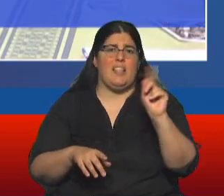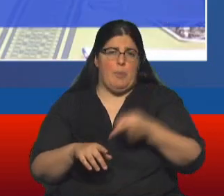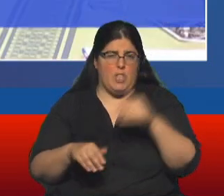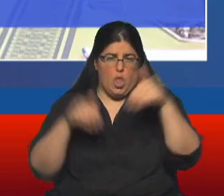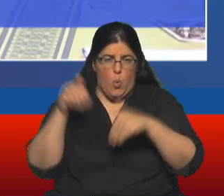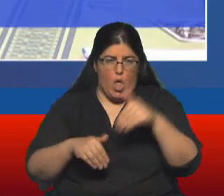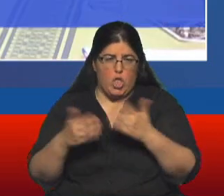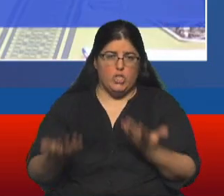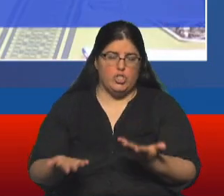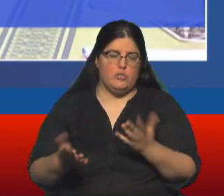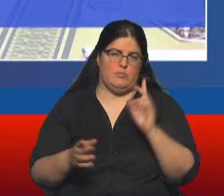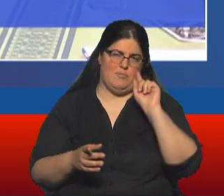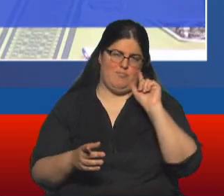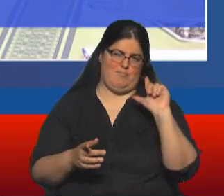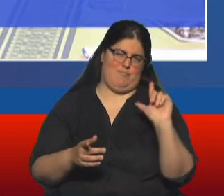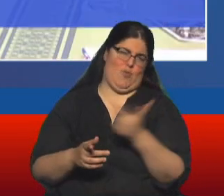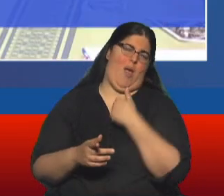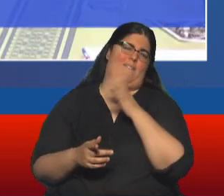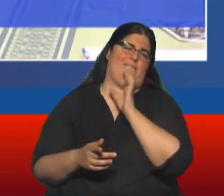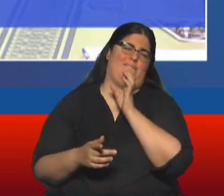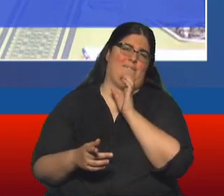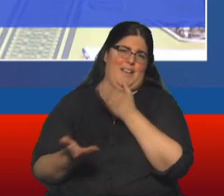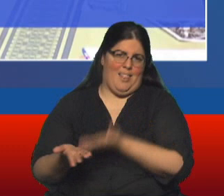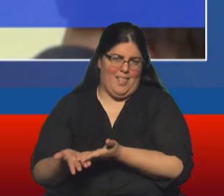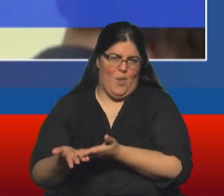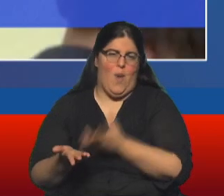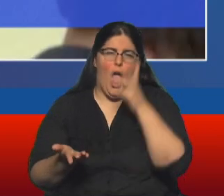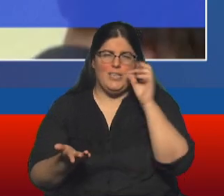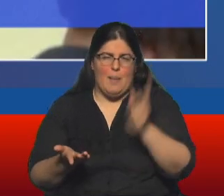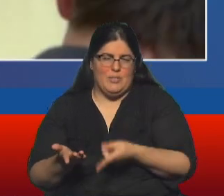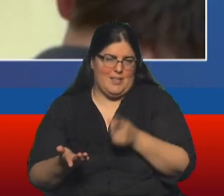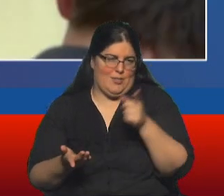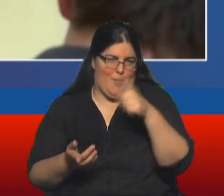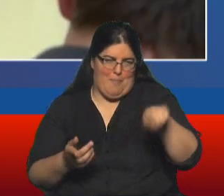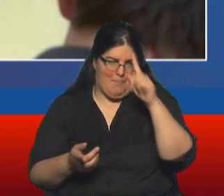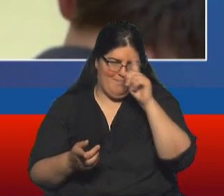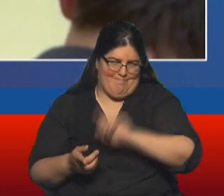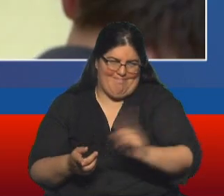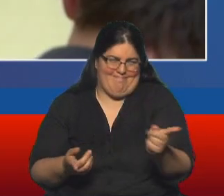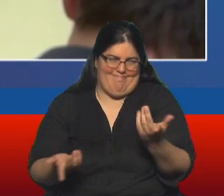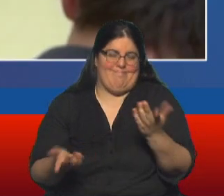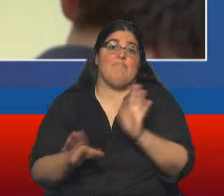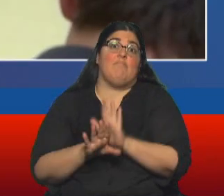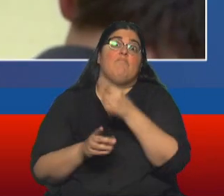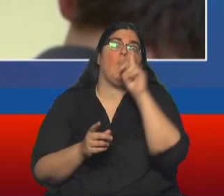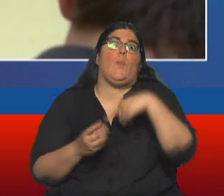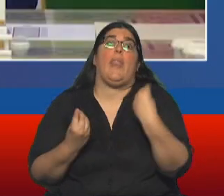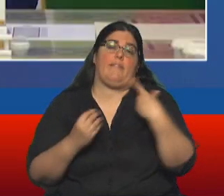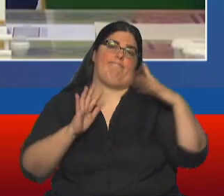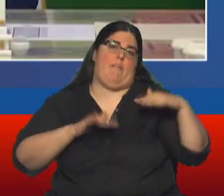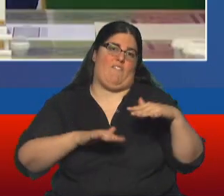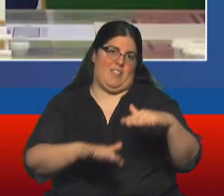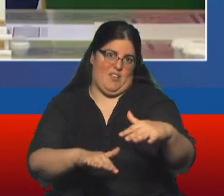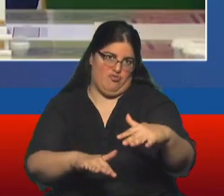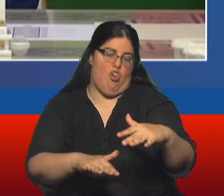es una cifra disparatada, ridícula, que absolutamente nadie puede creer, hubo manifestaciones. Estas manifestaciones fueron respondidas